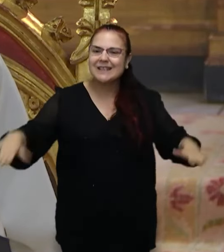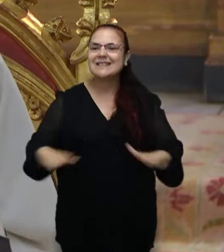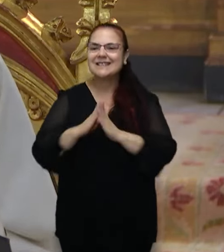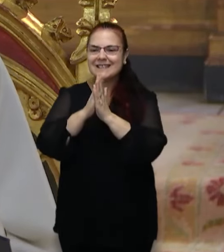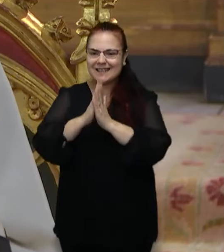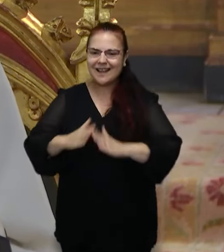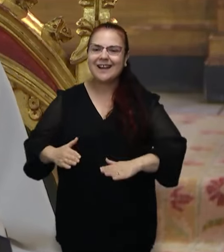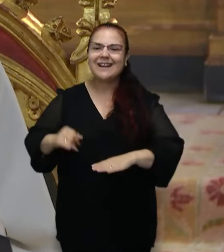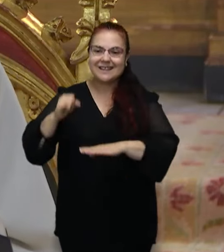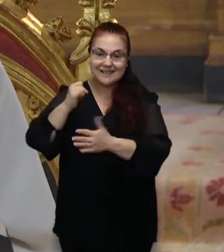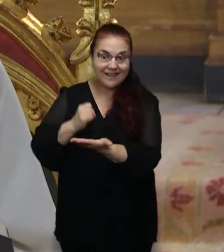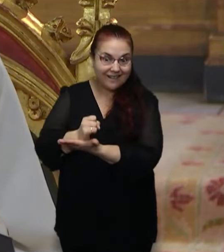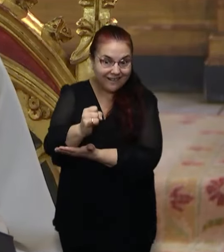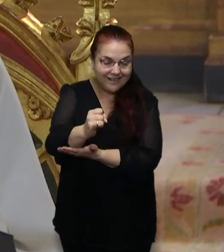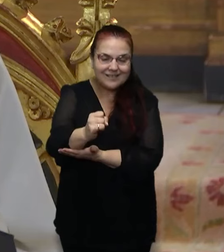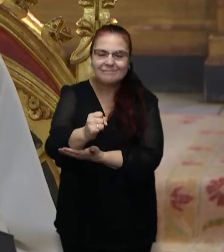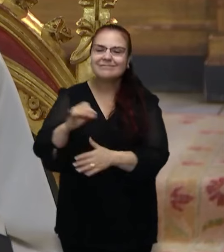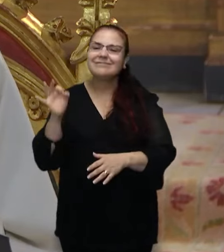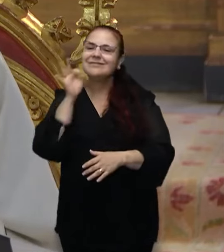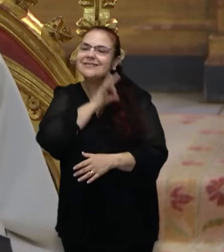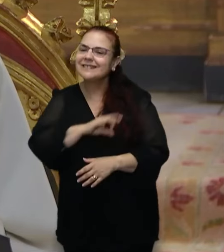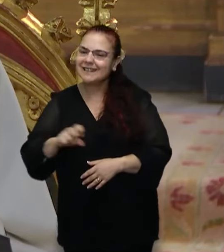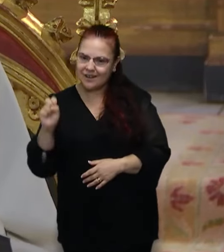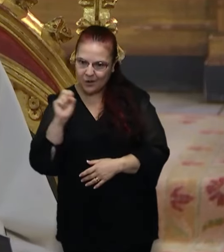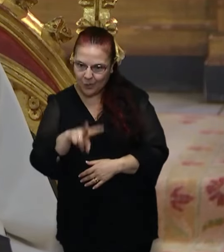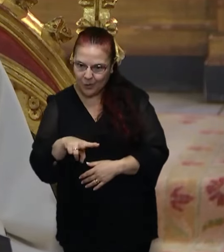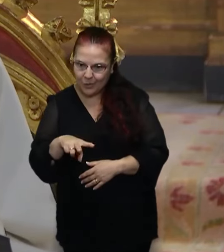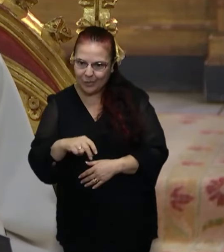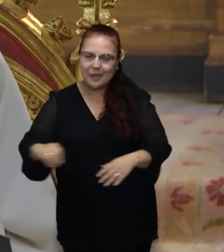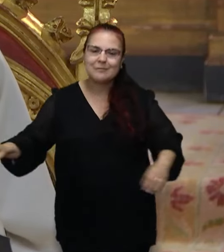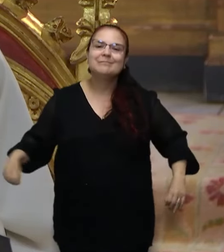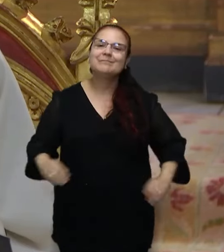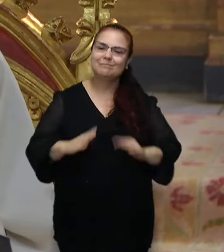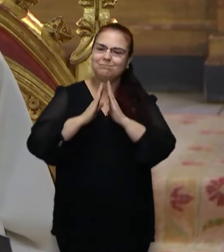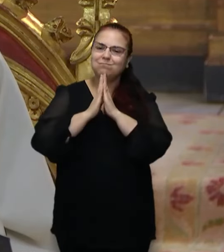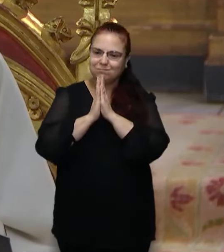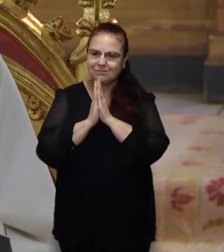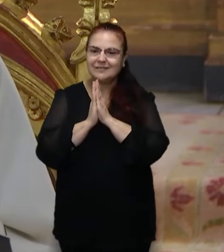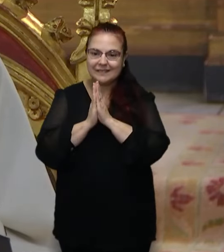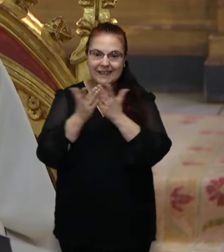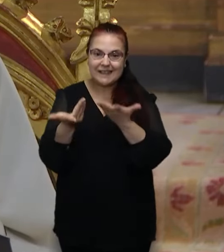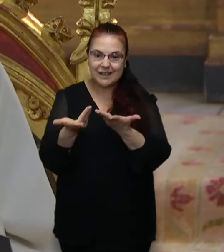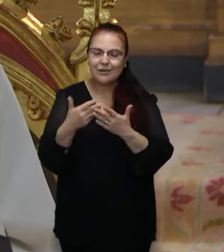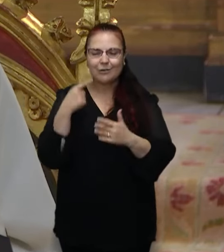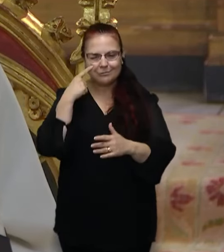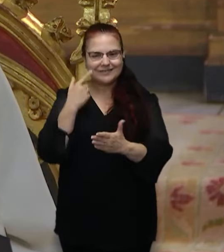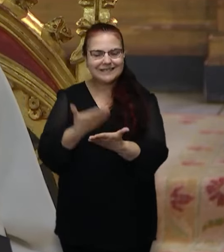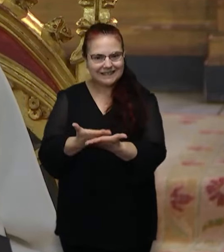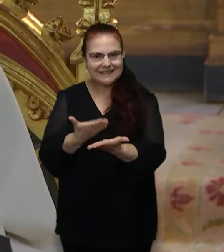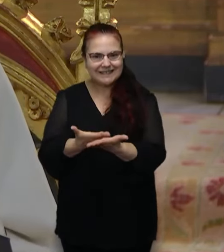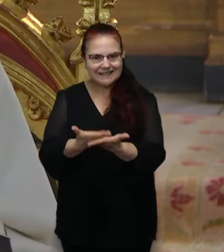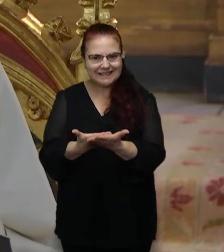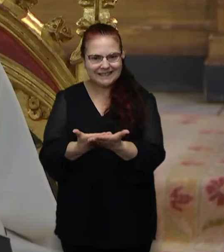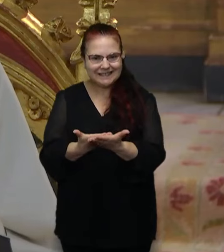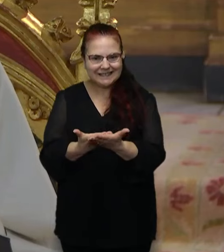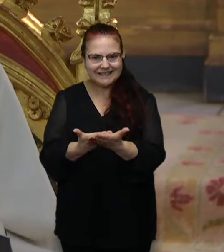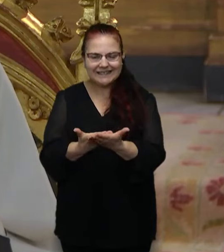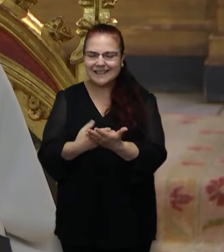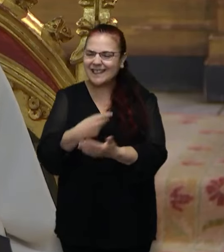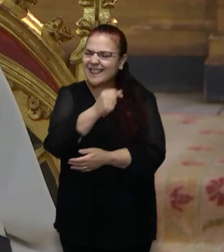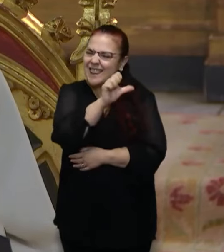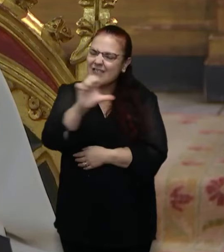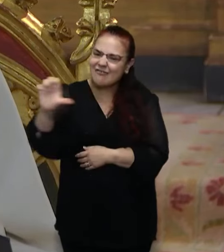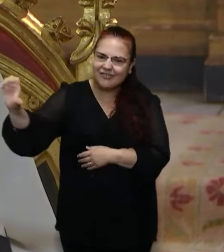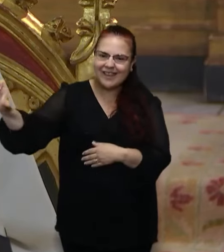Labrador, que en el siglo XII se santificó, dio testimonio de fe